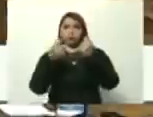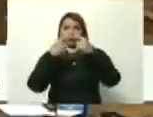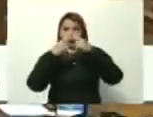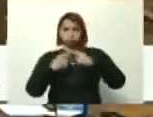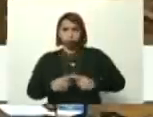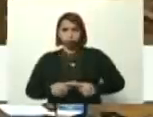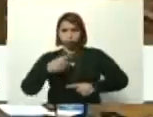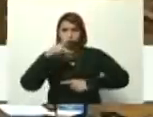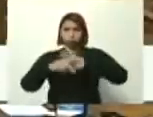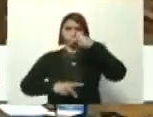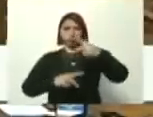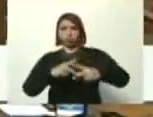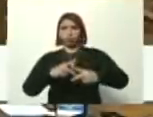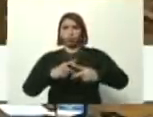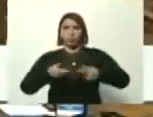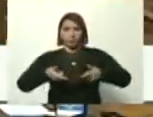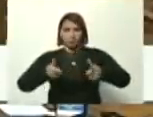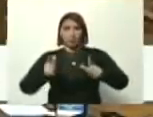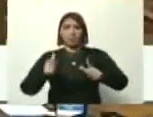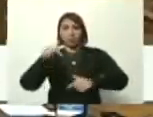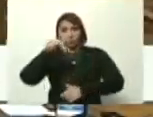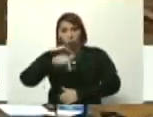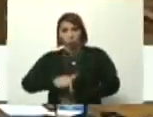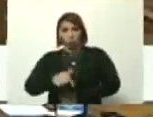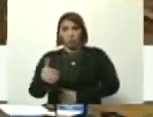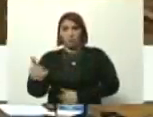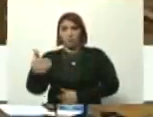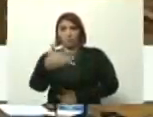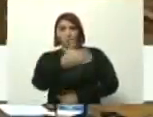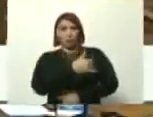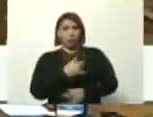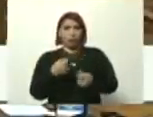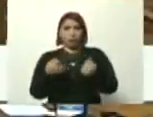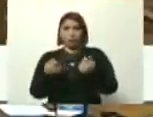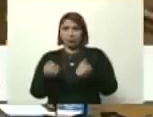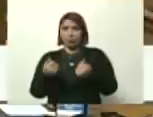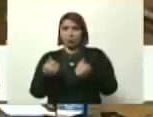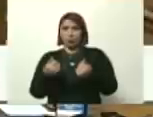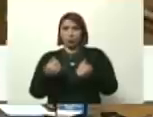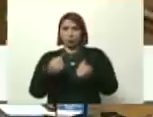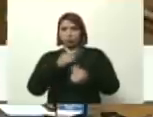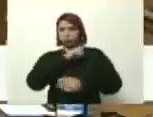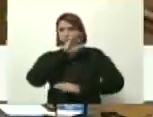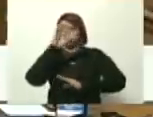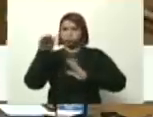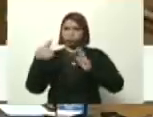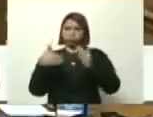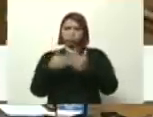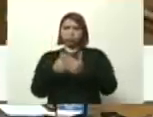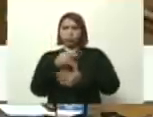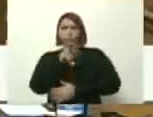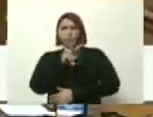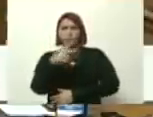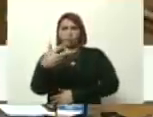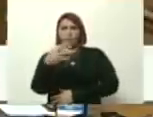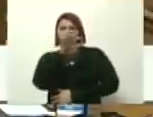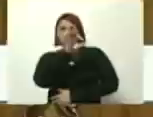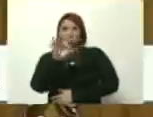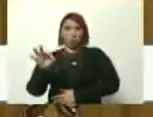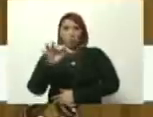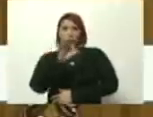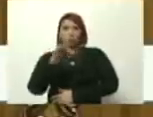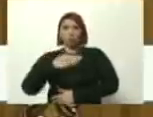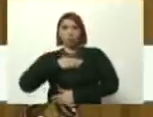programación fiscal que ha permitido que hoy la recaudación fiscal abarque de un 23% que abarcaba en el